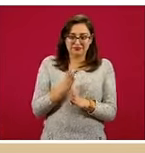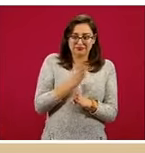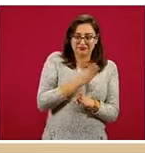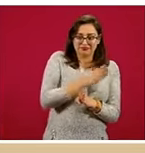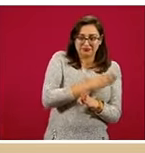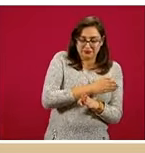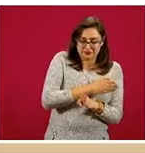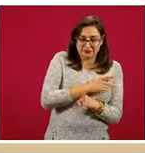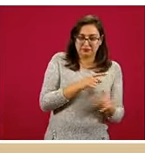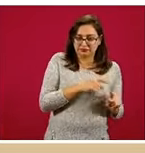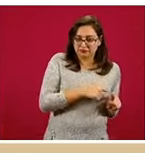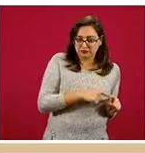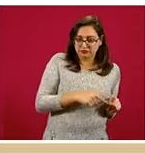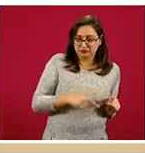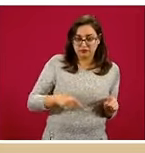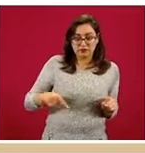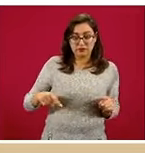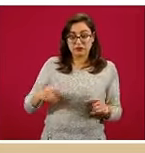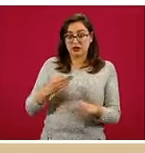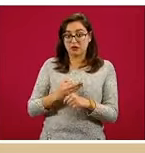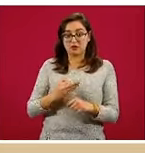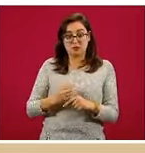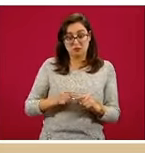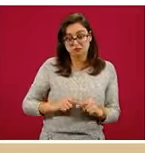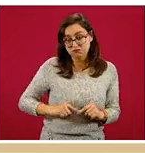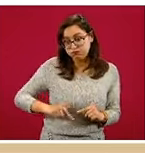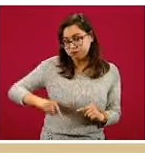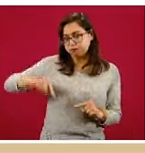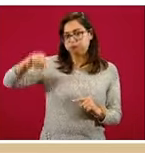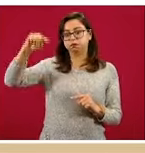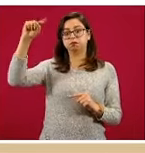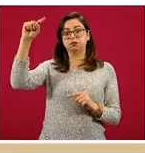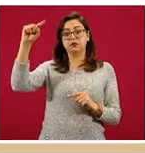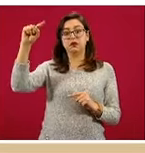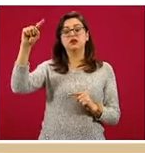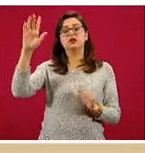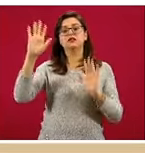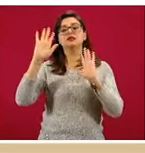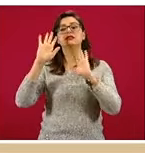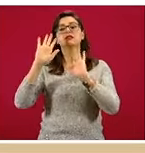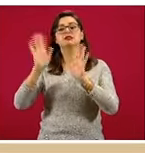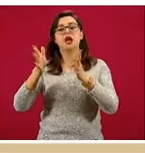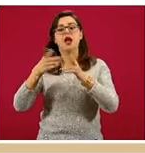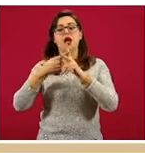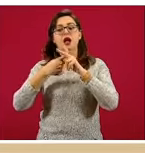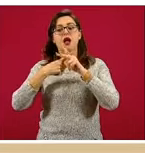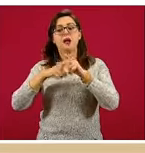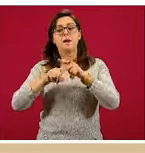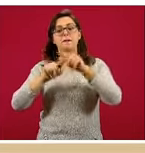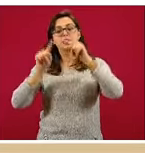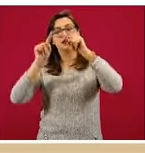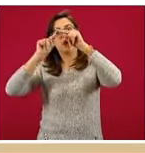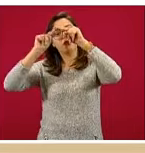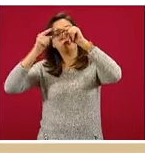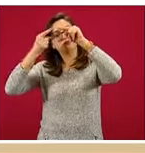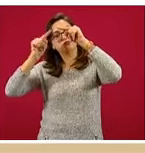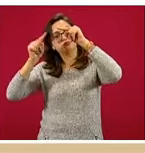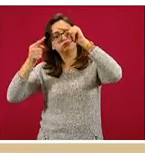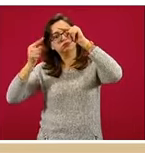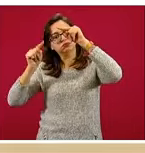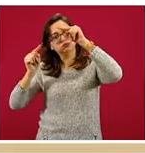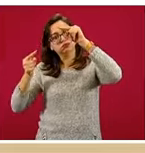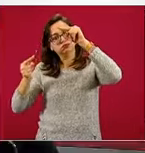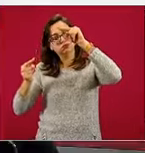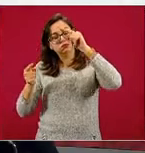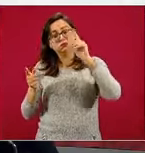más claramente, aunque vemos ya indicios de que inicia una disminución. No sabemos qué tanto se mantenga o qué tanta